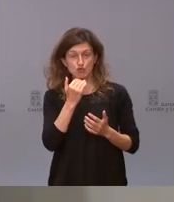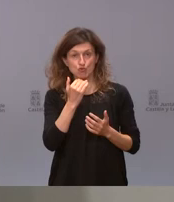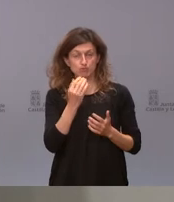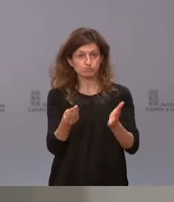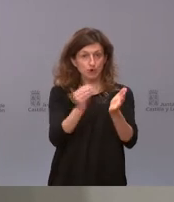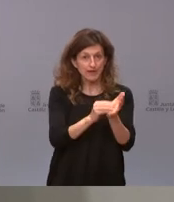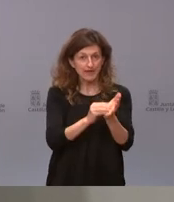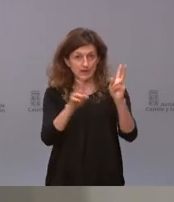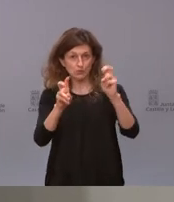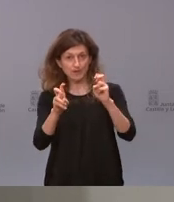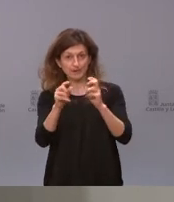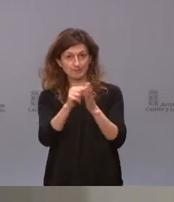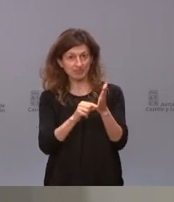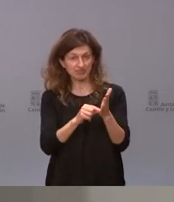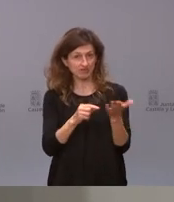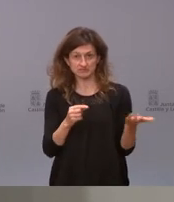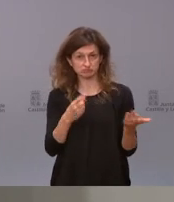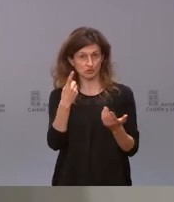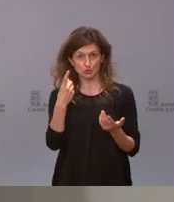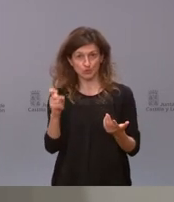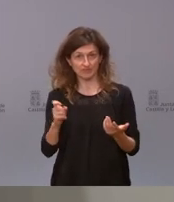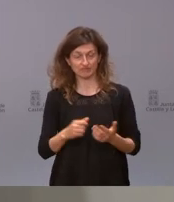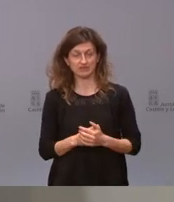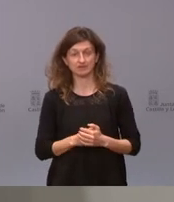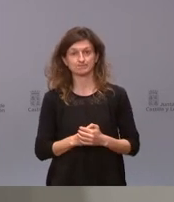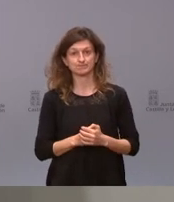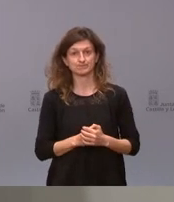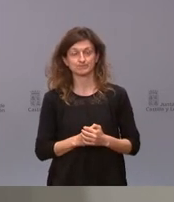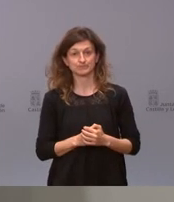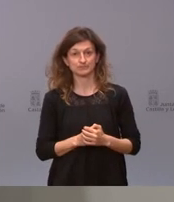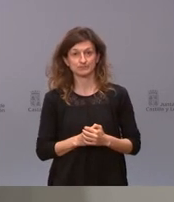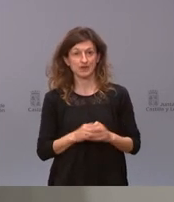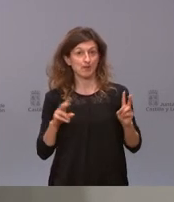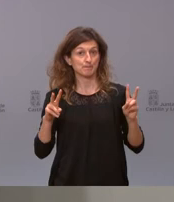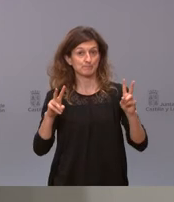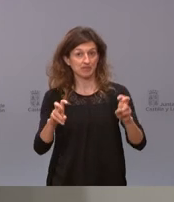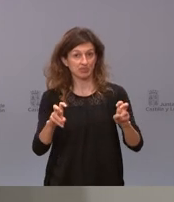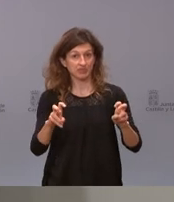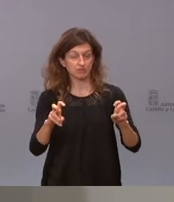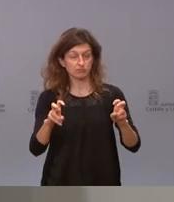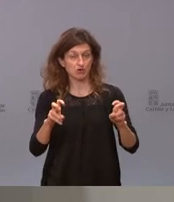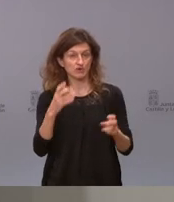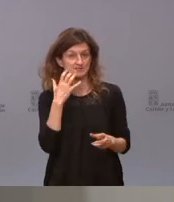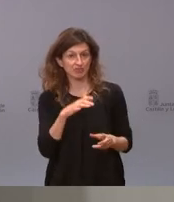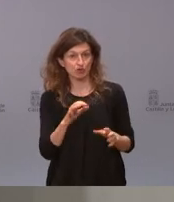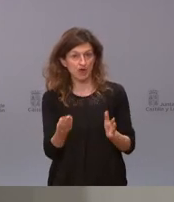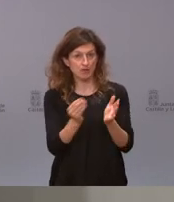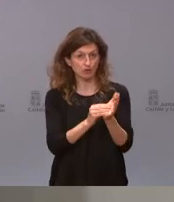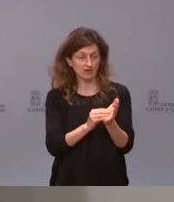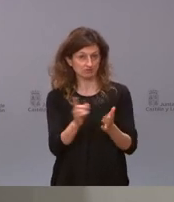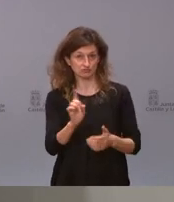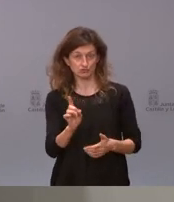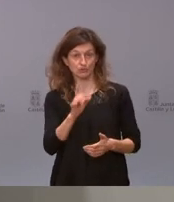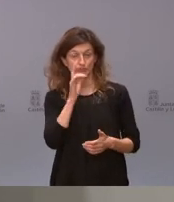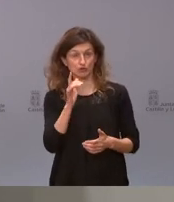las medidas y se hagan medidas más especiales y más entonces en principio más excepcionales vaya entonces va teniendo